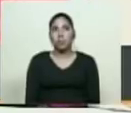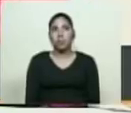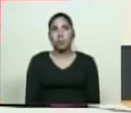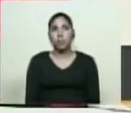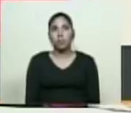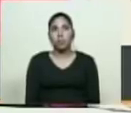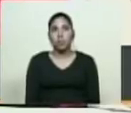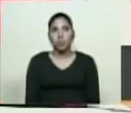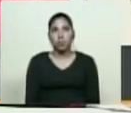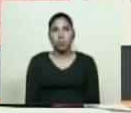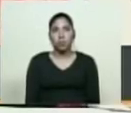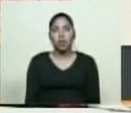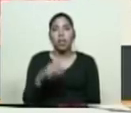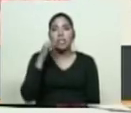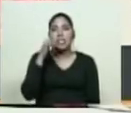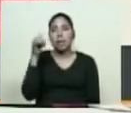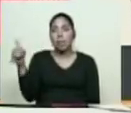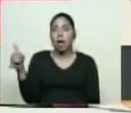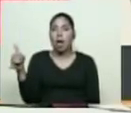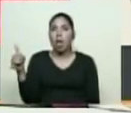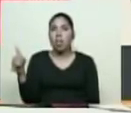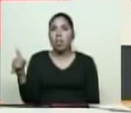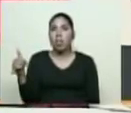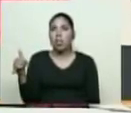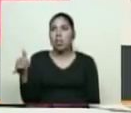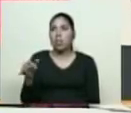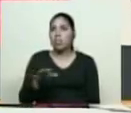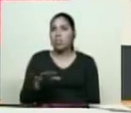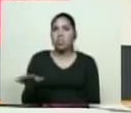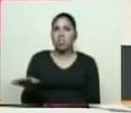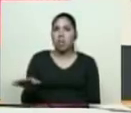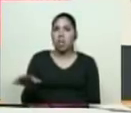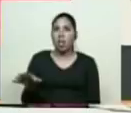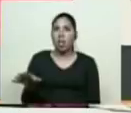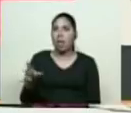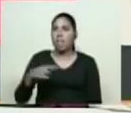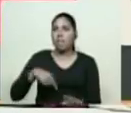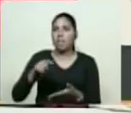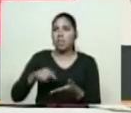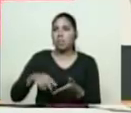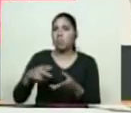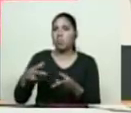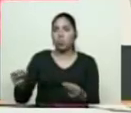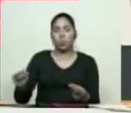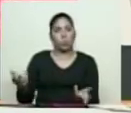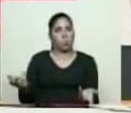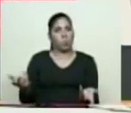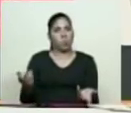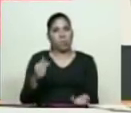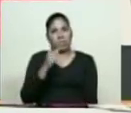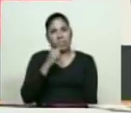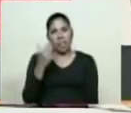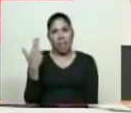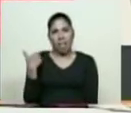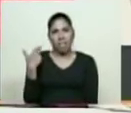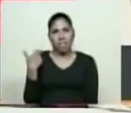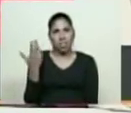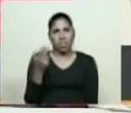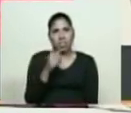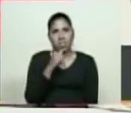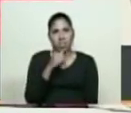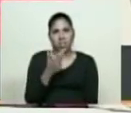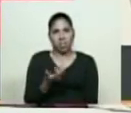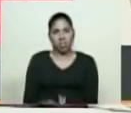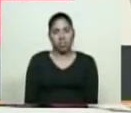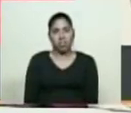Consensuado. Una llamada telefónica, no hay firma. Así es esa derecha. ¿Quién manda ahí? ¿Quiénes son los jefes? De manera que